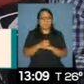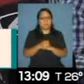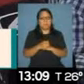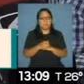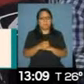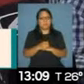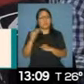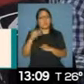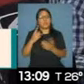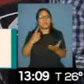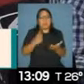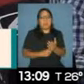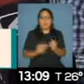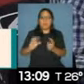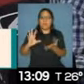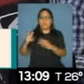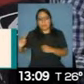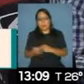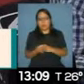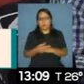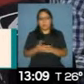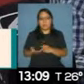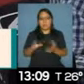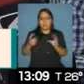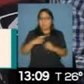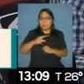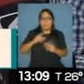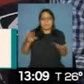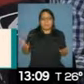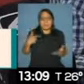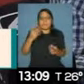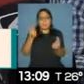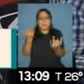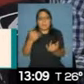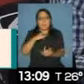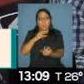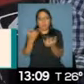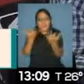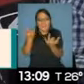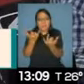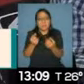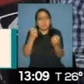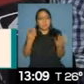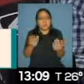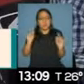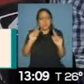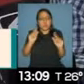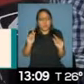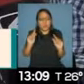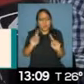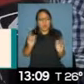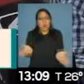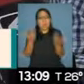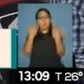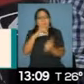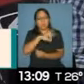imposición en imposición. Más aún sabiendo de que plata en nuestra provincia hay, no existen motivos para que no puedan brindar un